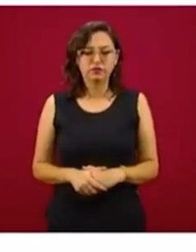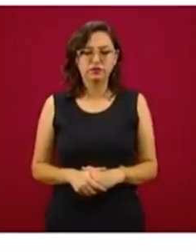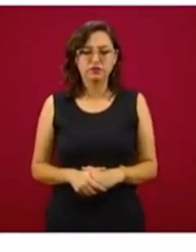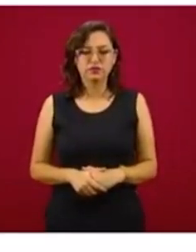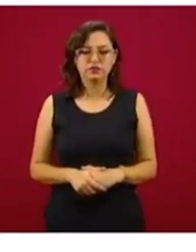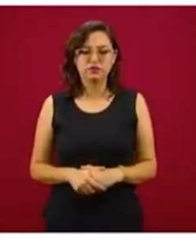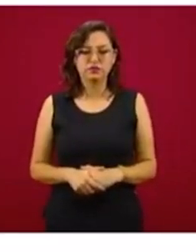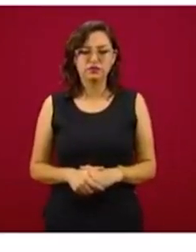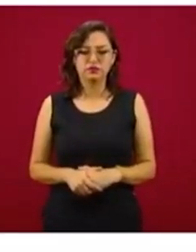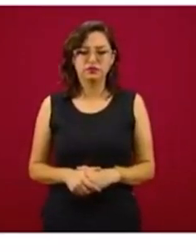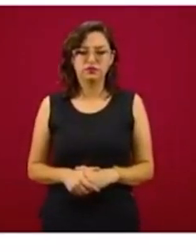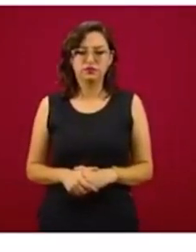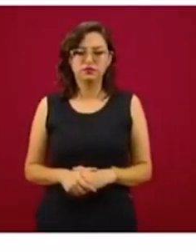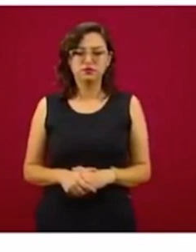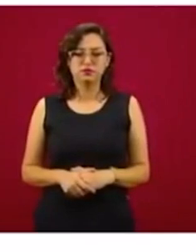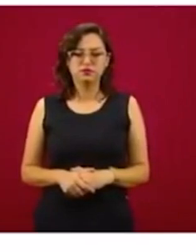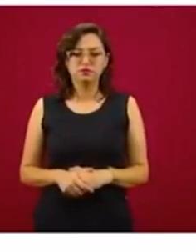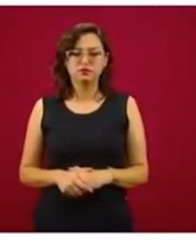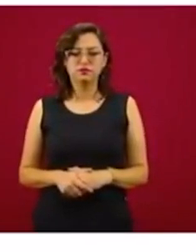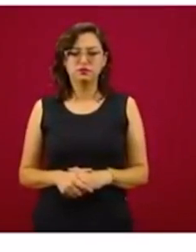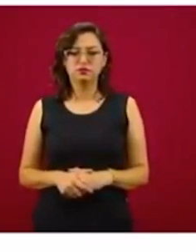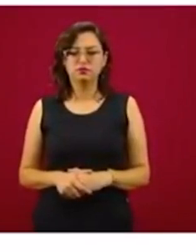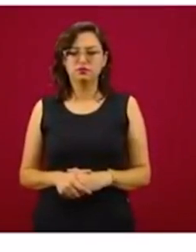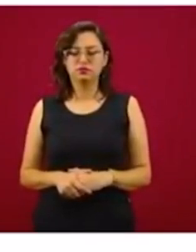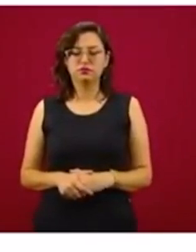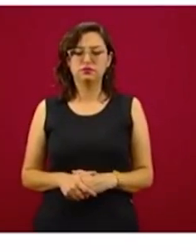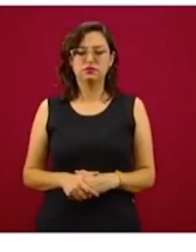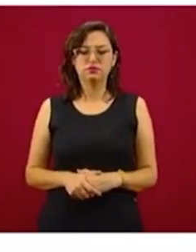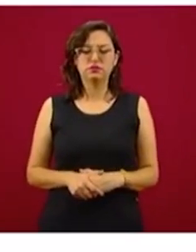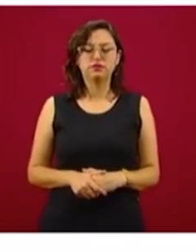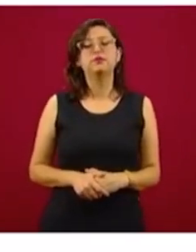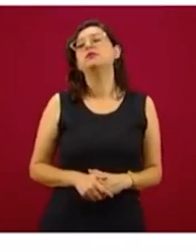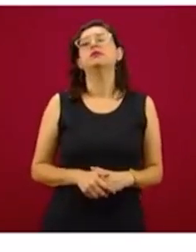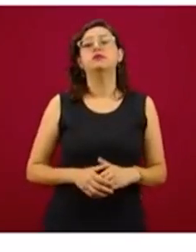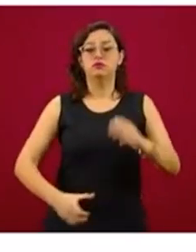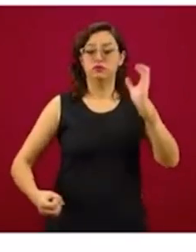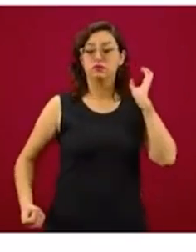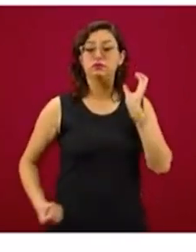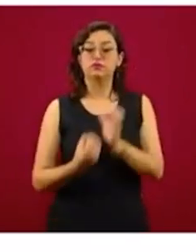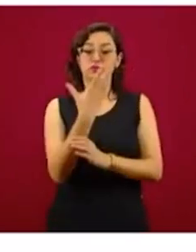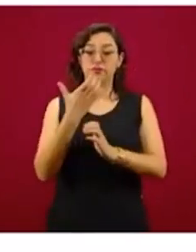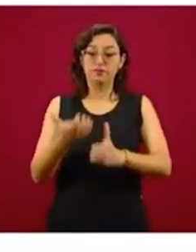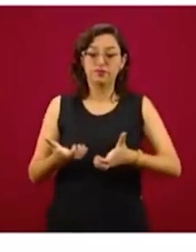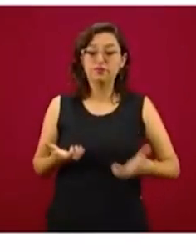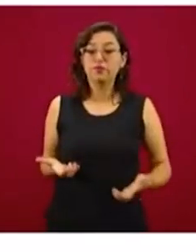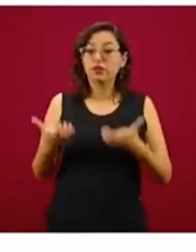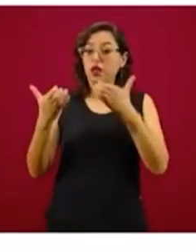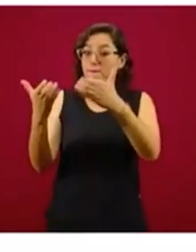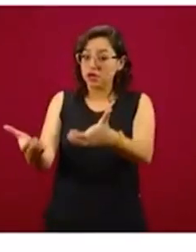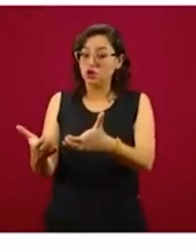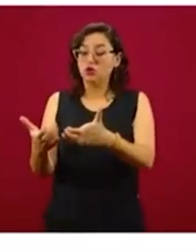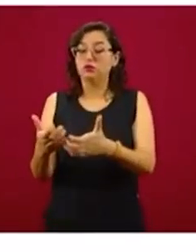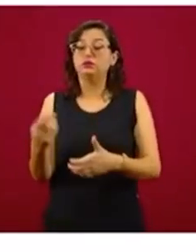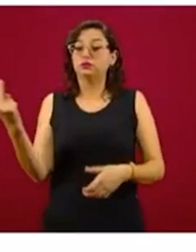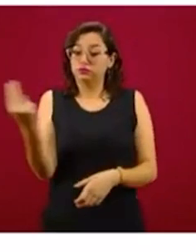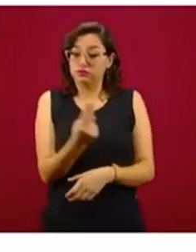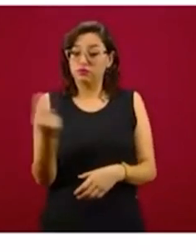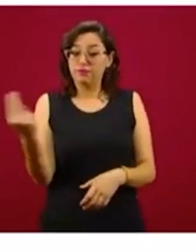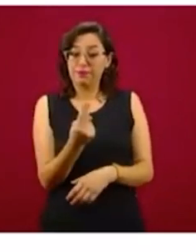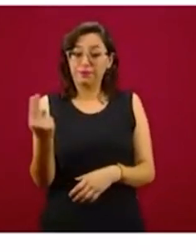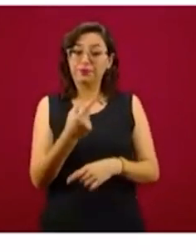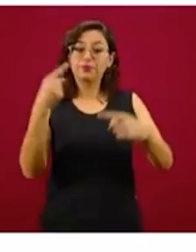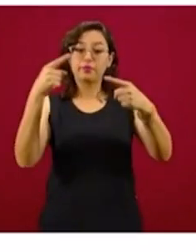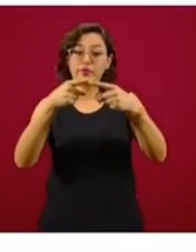sería, si lo que se propone o lo que solicitan es la construcción de un camino nuevo, entonces los